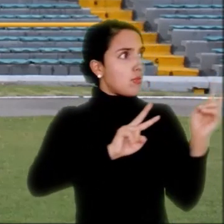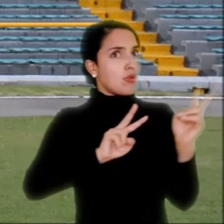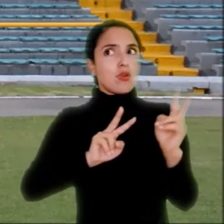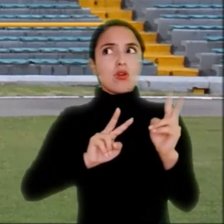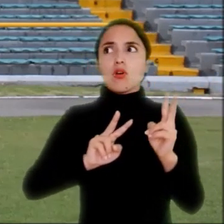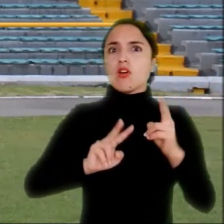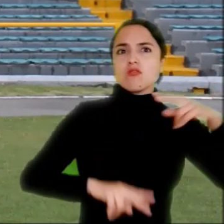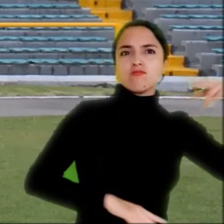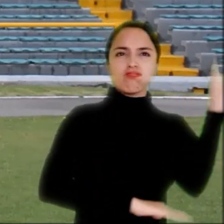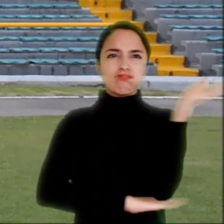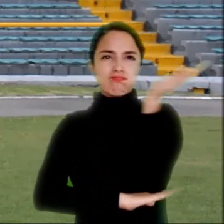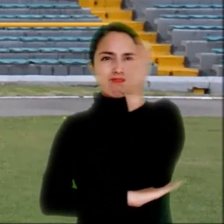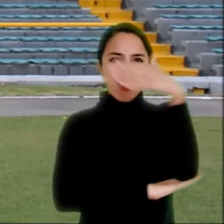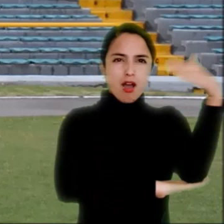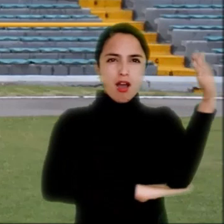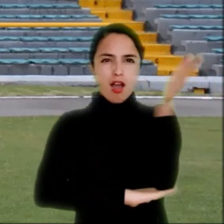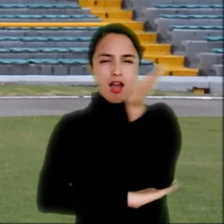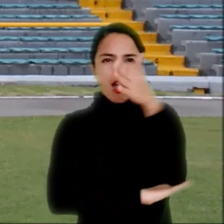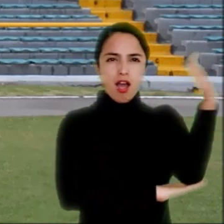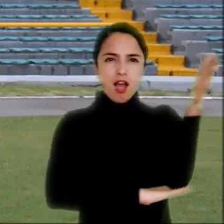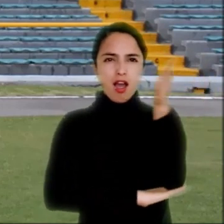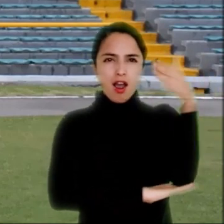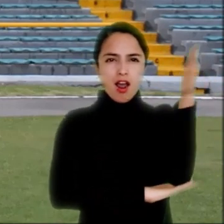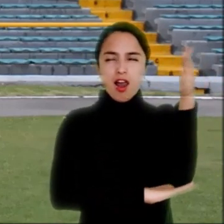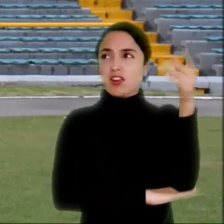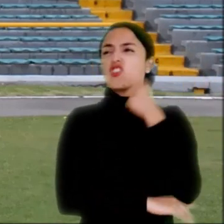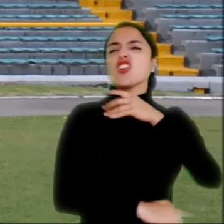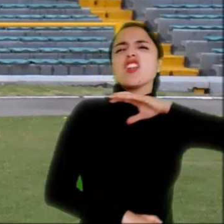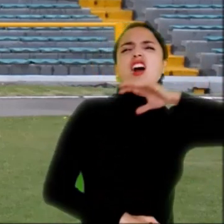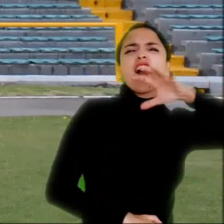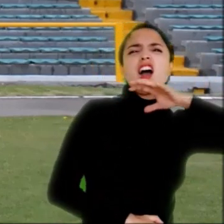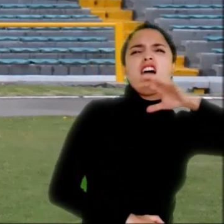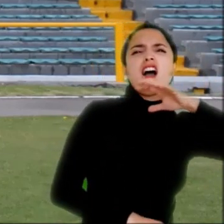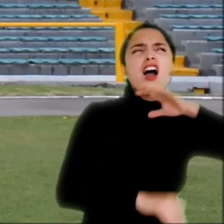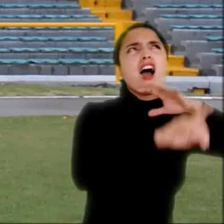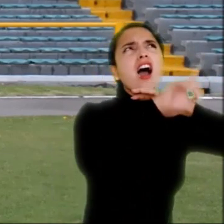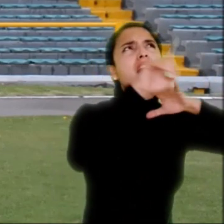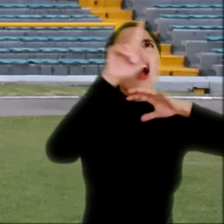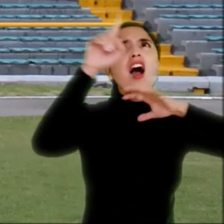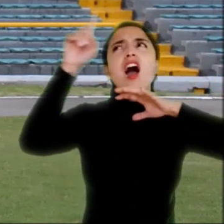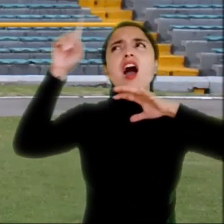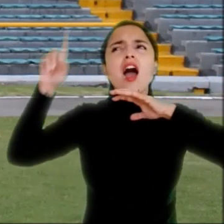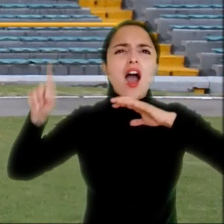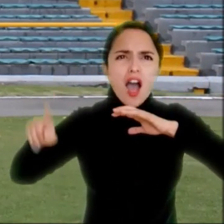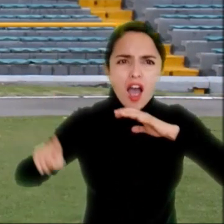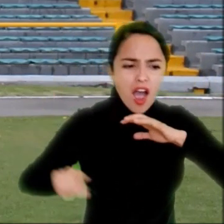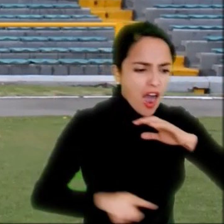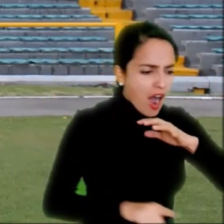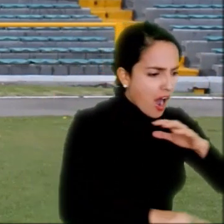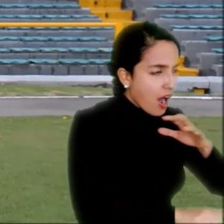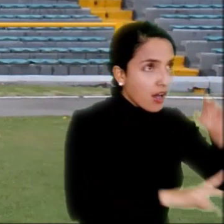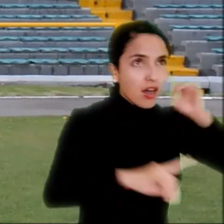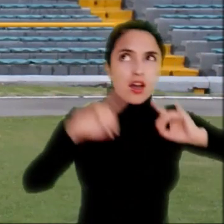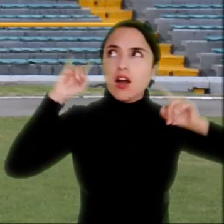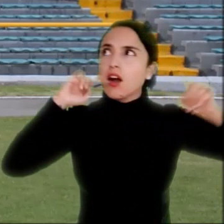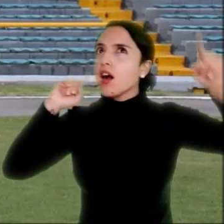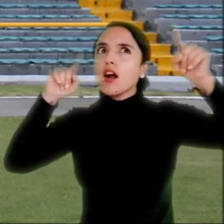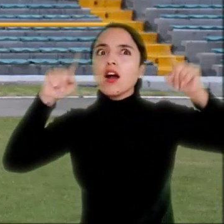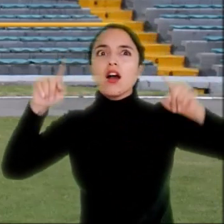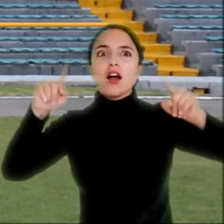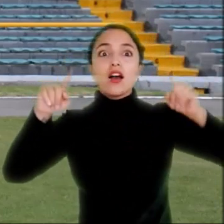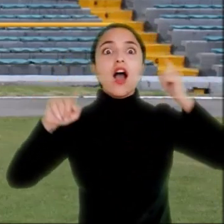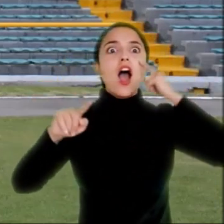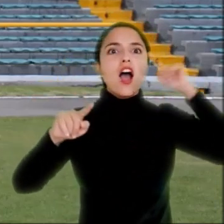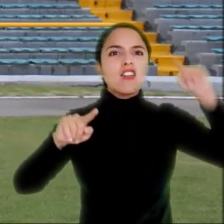y banderines de lata, mientras la bulla crece tanto arriba como abajo del vacío.